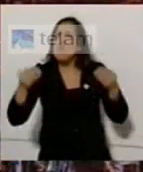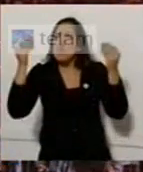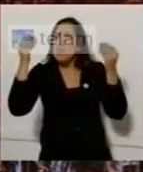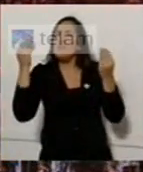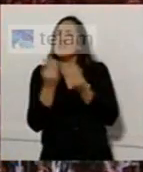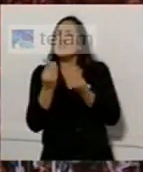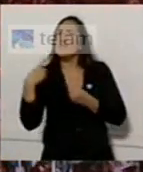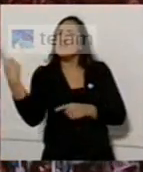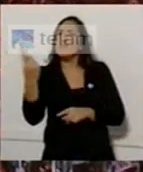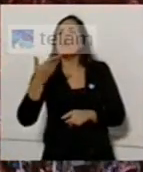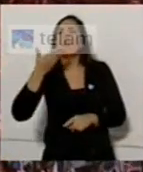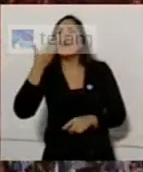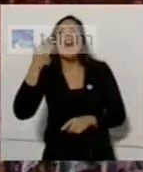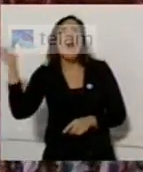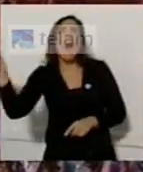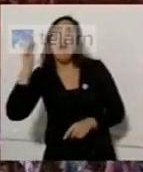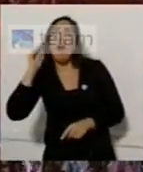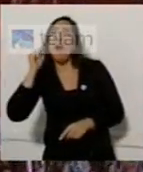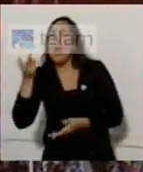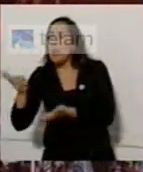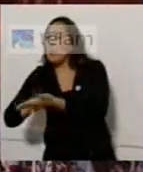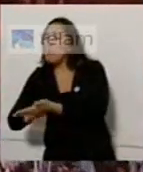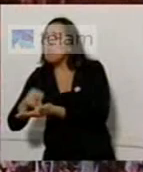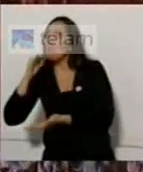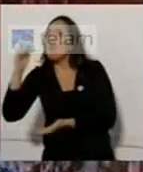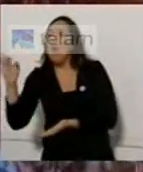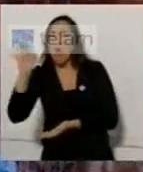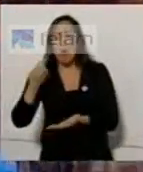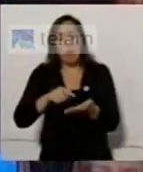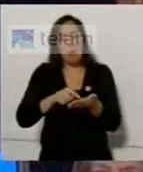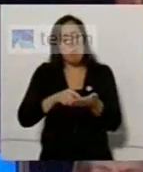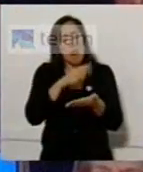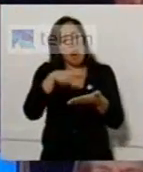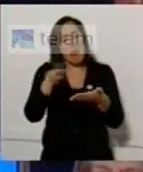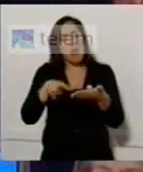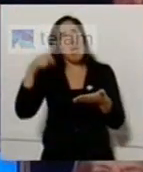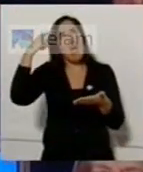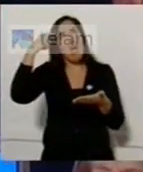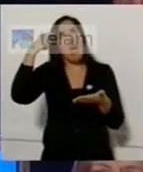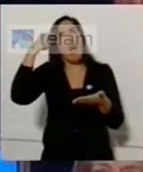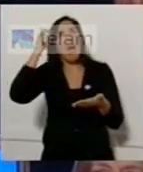repiten lo que escuchan o lo que leen. No es la primera vez en la historia.